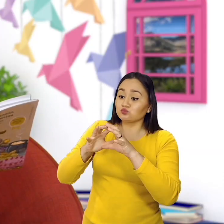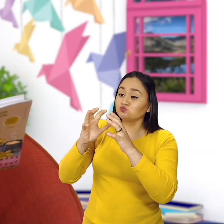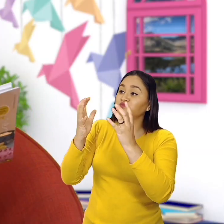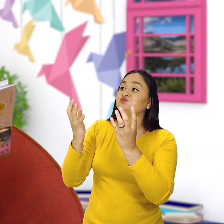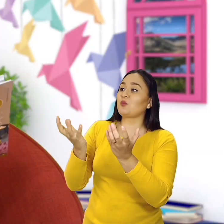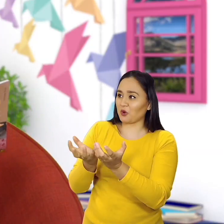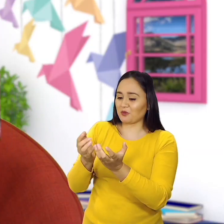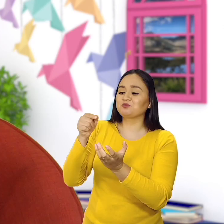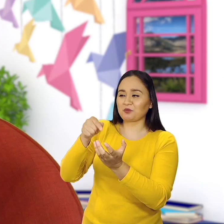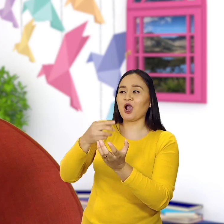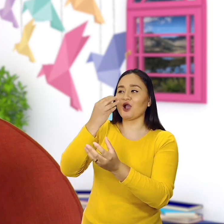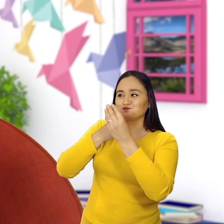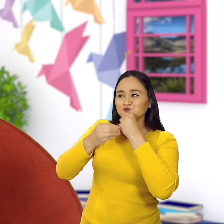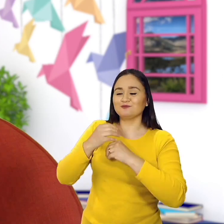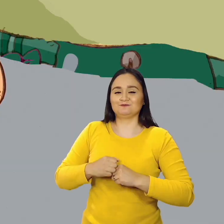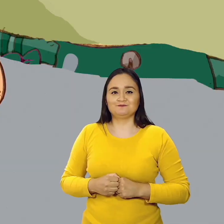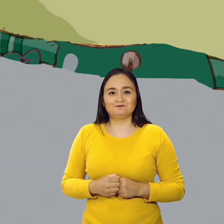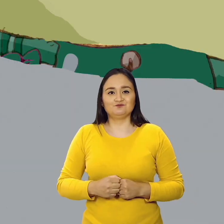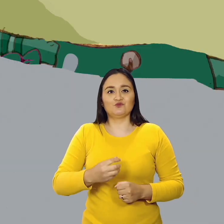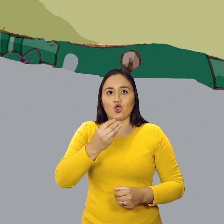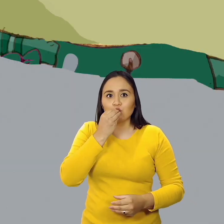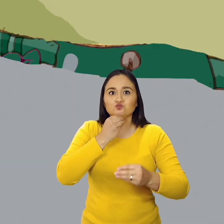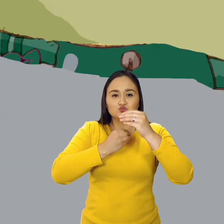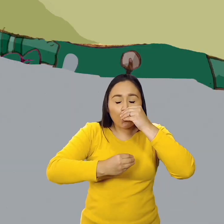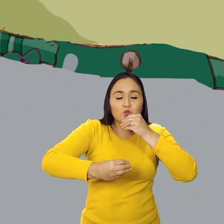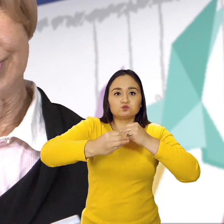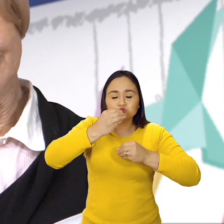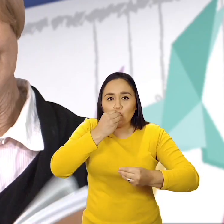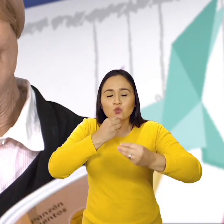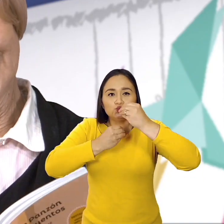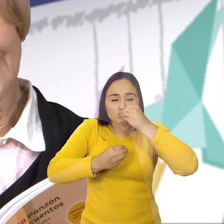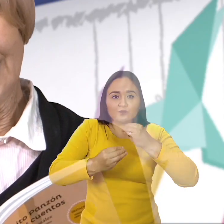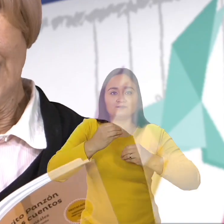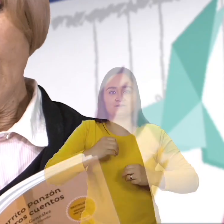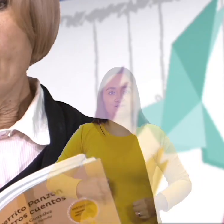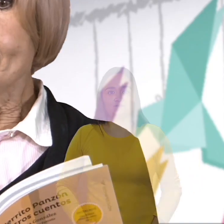me comeré un melón».